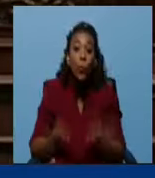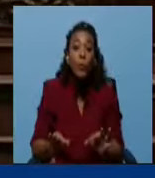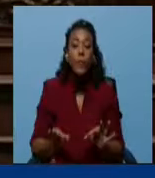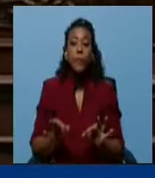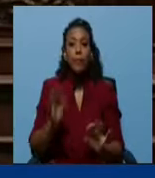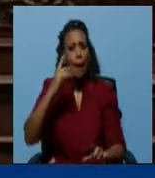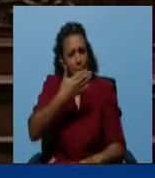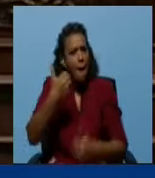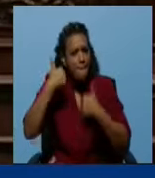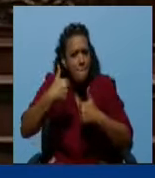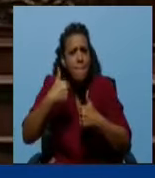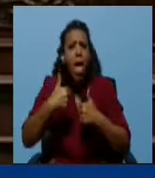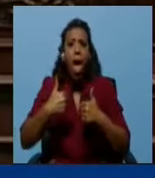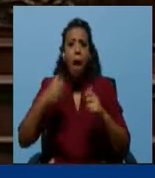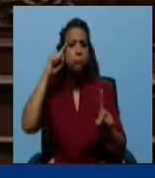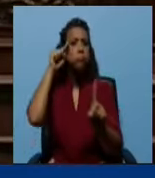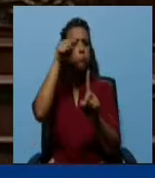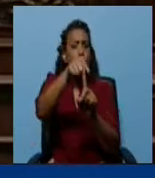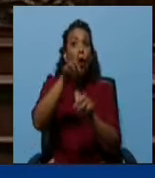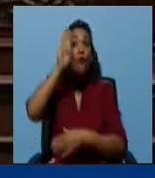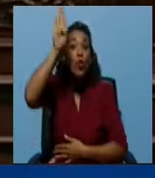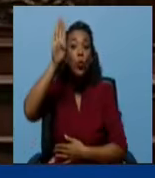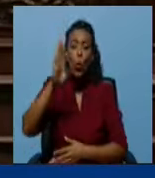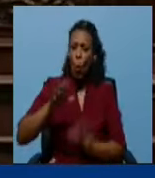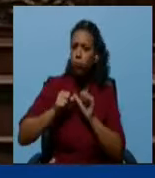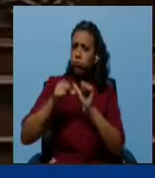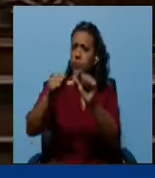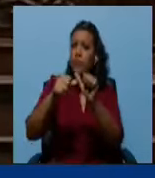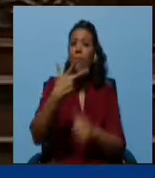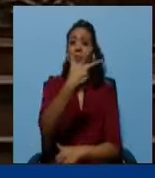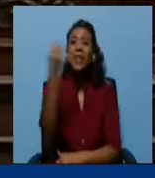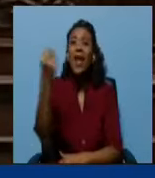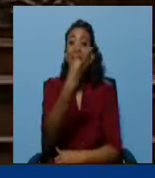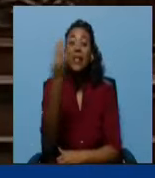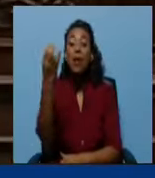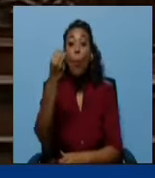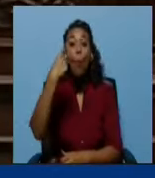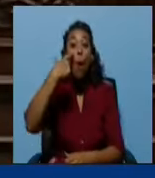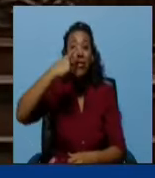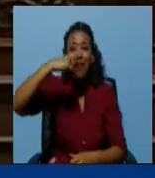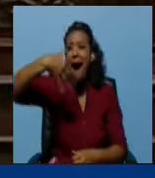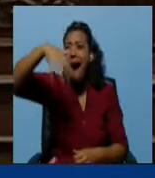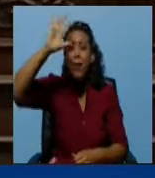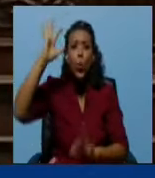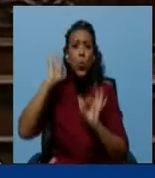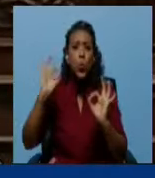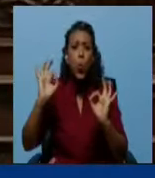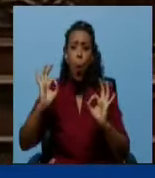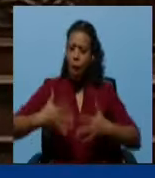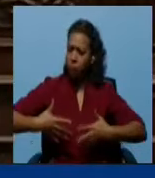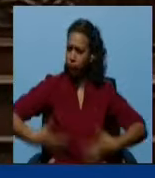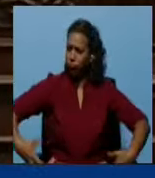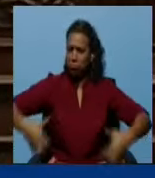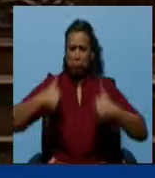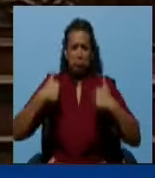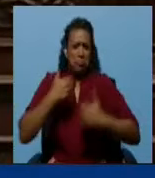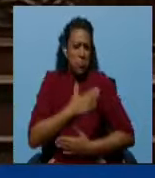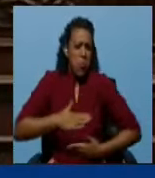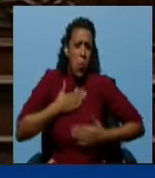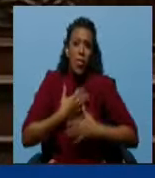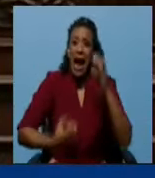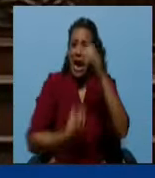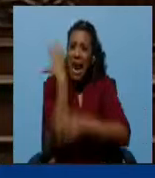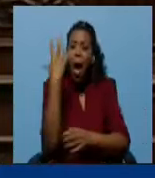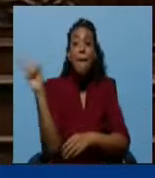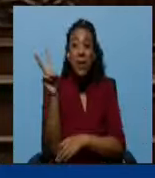para bien, apuntando hacia un futuro de por lo menos 30, 40 años más, de grandes realizaciones, de la construcción